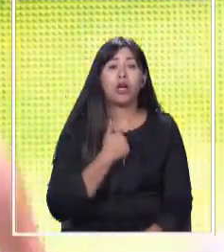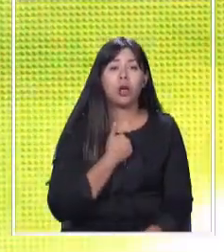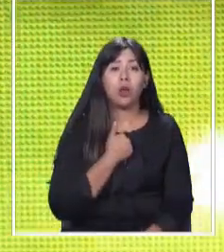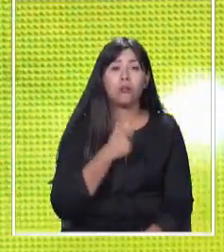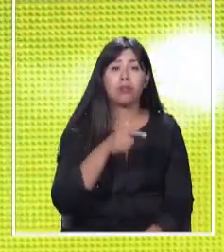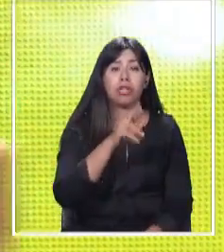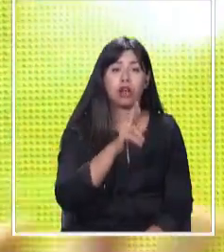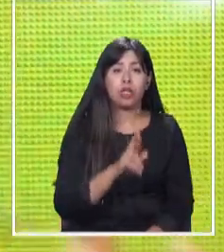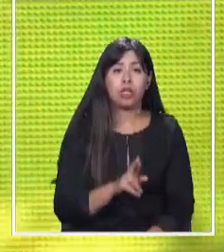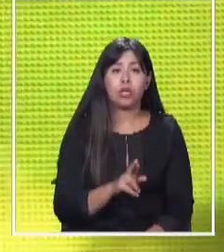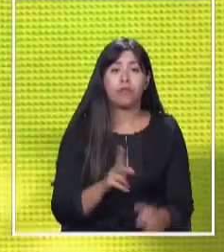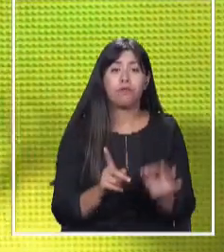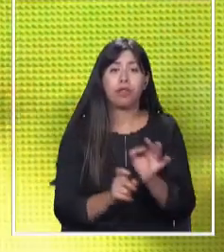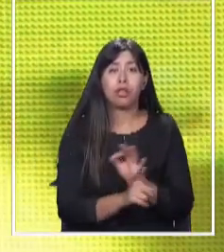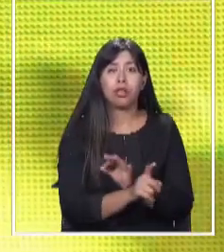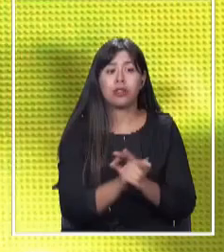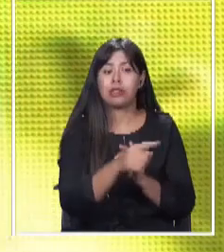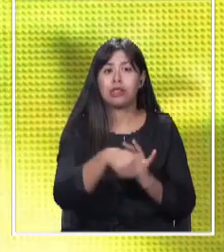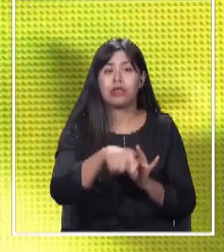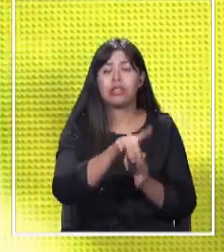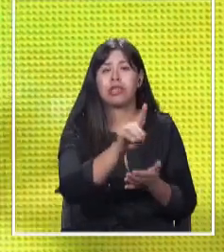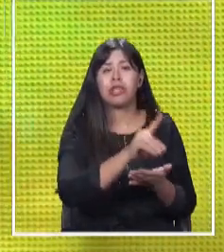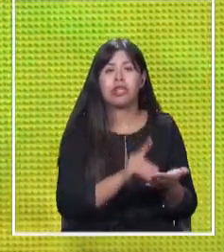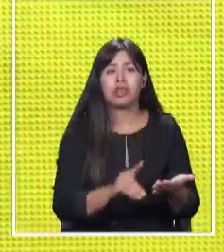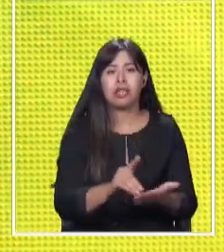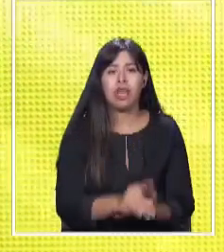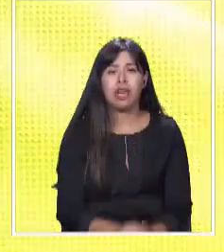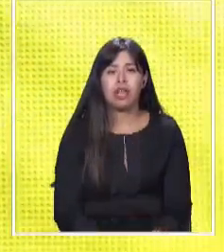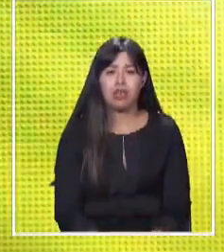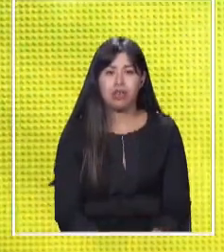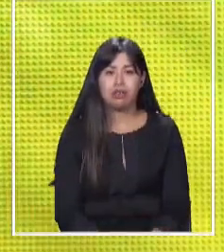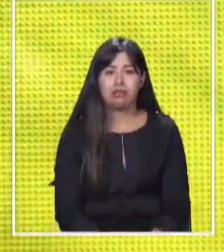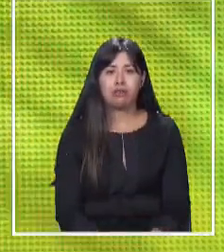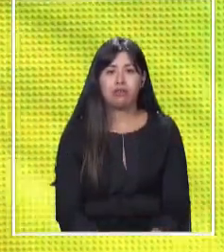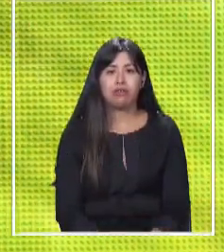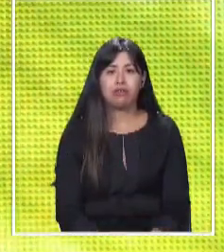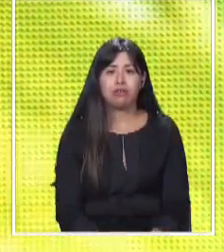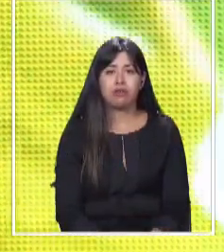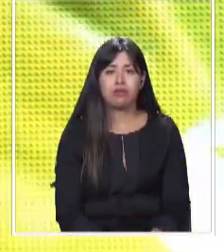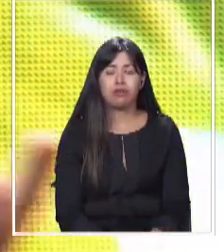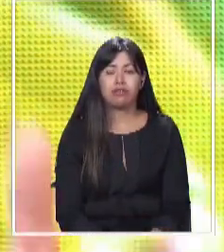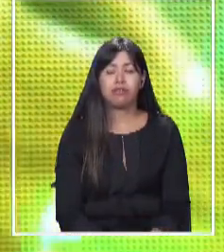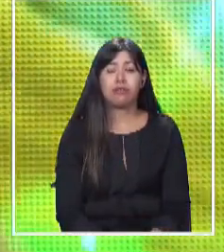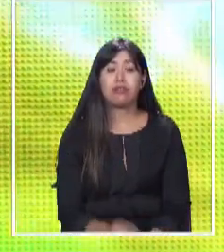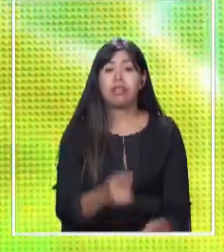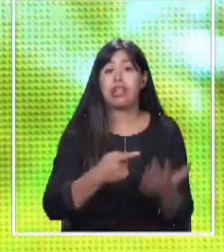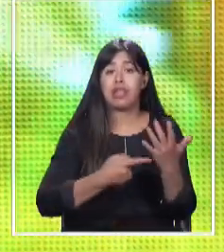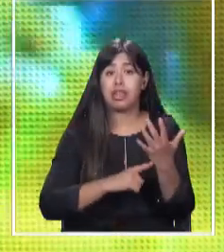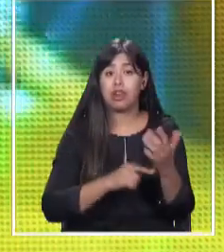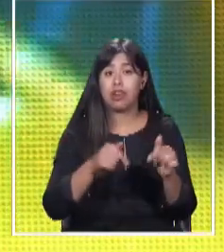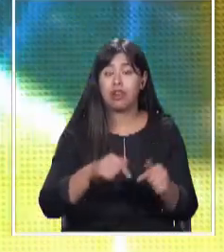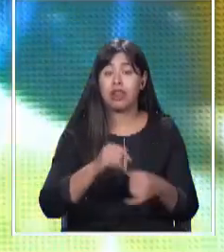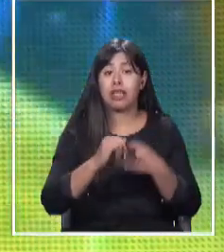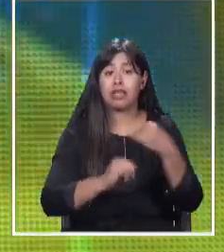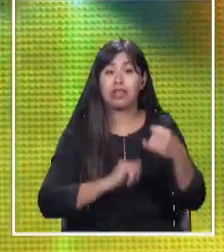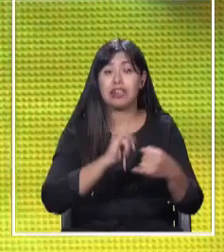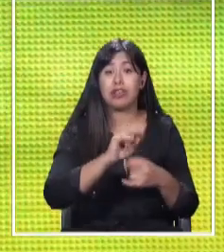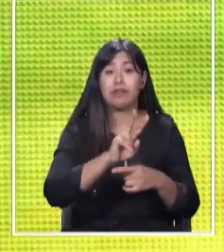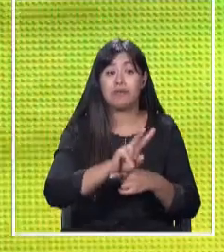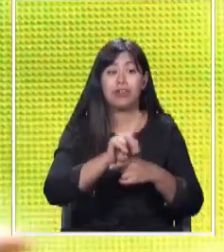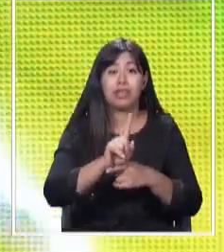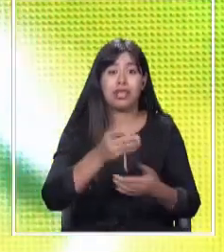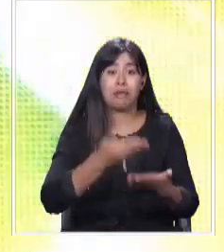rol biológico para el cual fueron diseñadas? Bueno, pues ahí es donde justamente la tecnología, estamos en el siglo XXI, aprovechémosla,